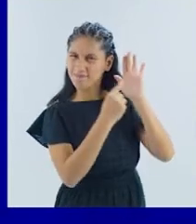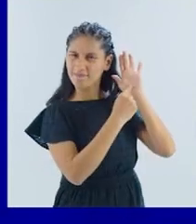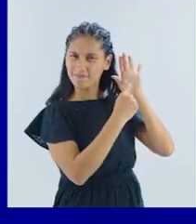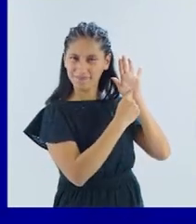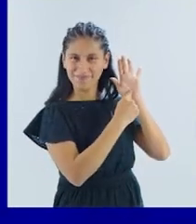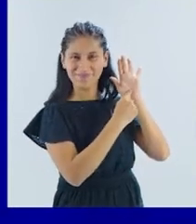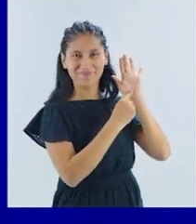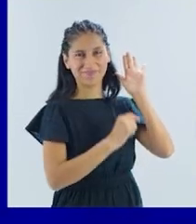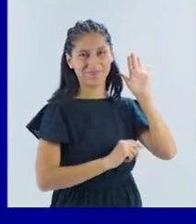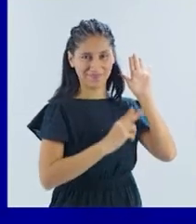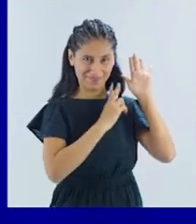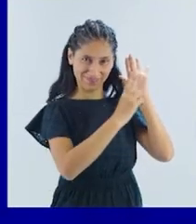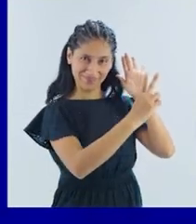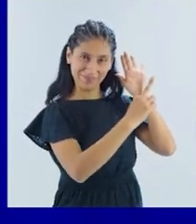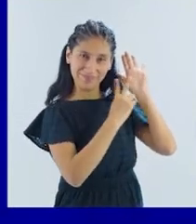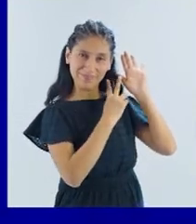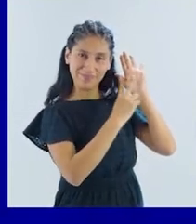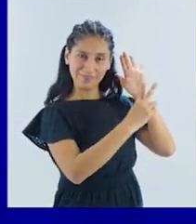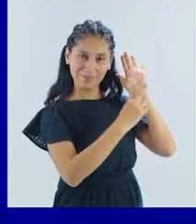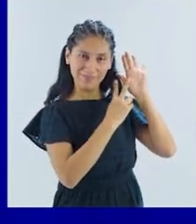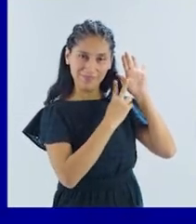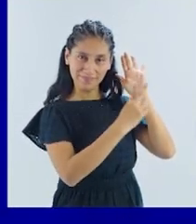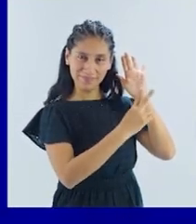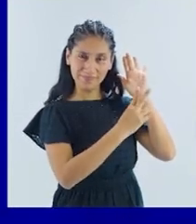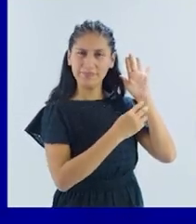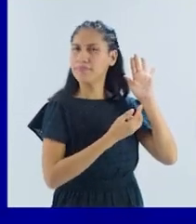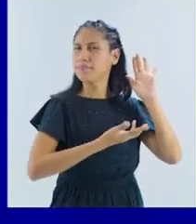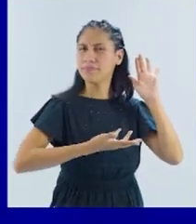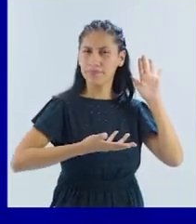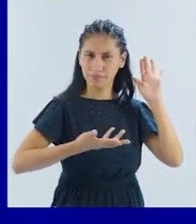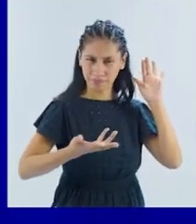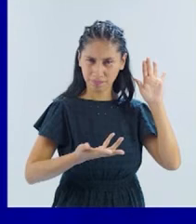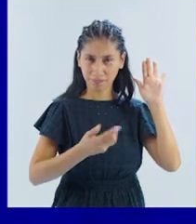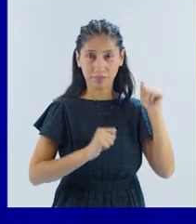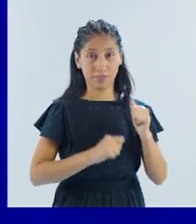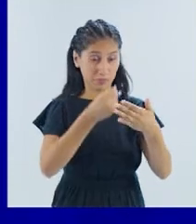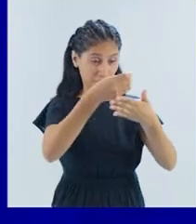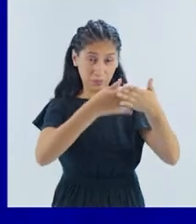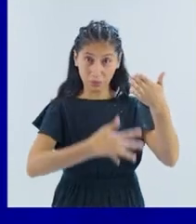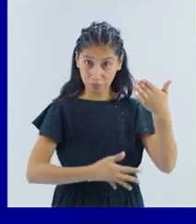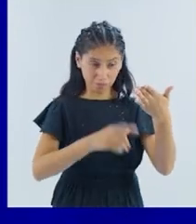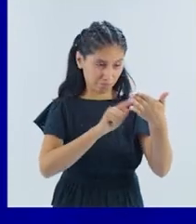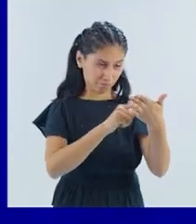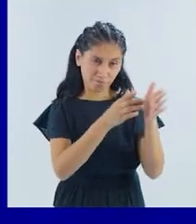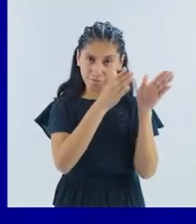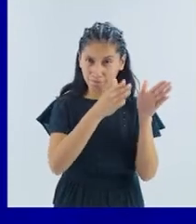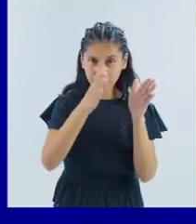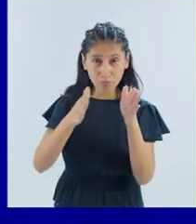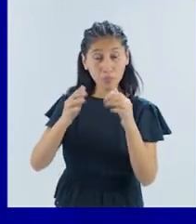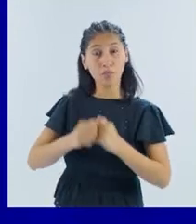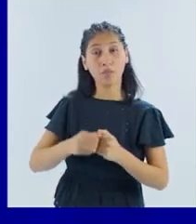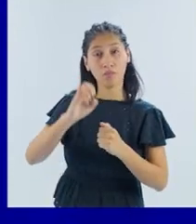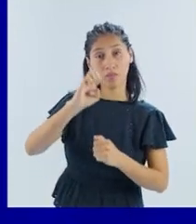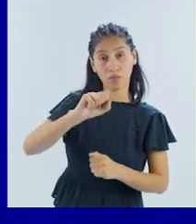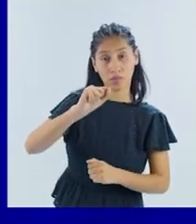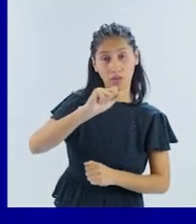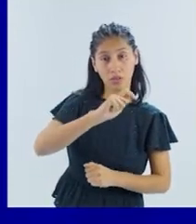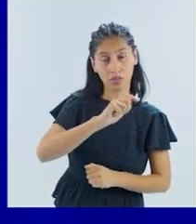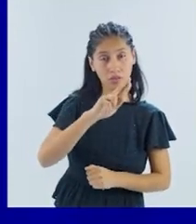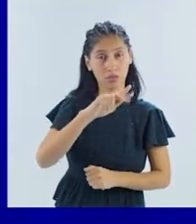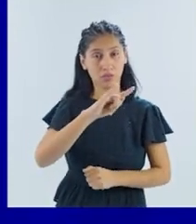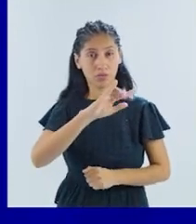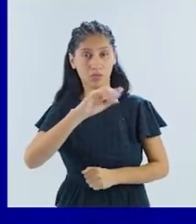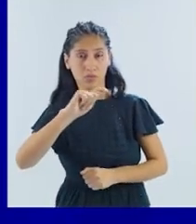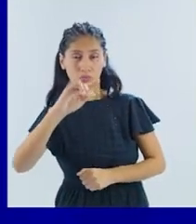o argumentos que servirán para defender la idea principal. Estos argumentos se colocan siguiendo una estructura lógica y